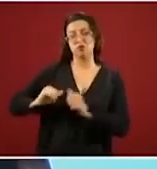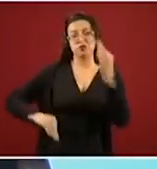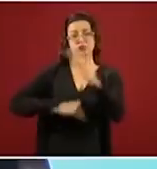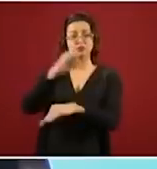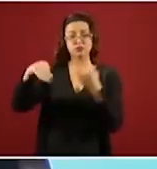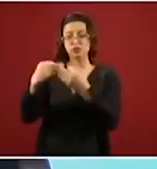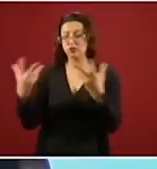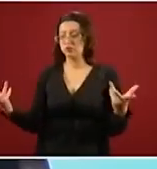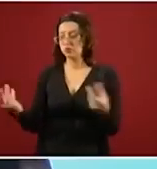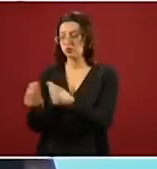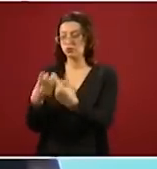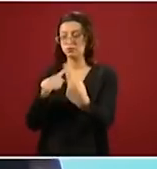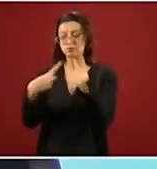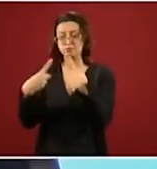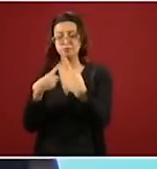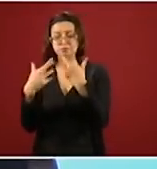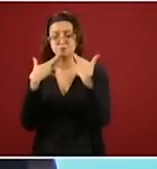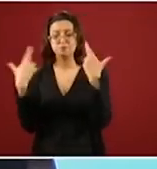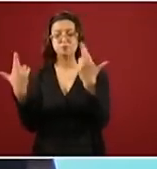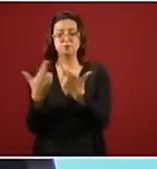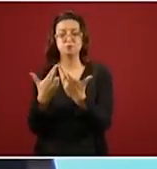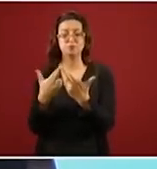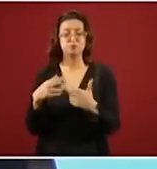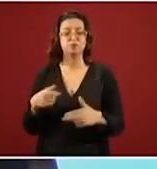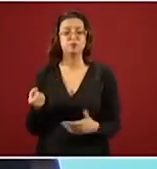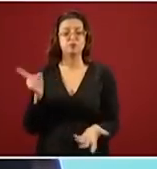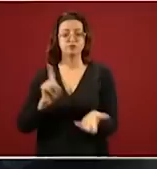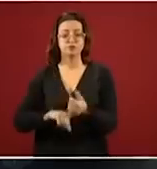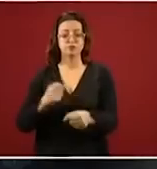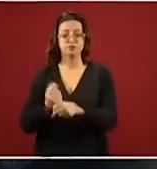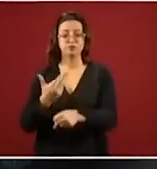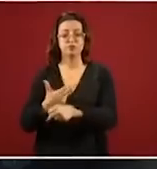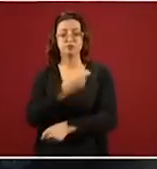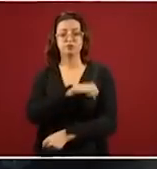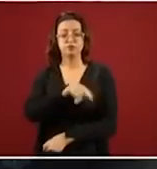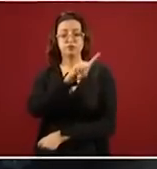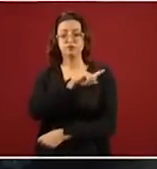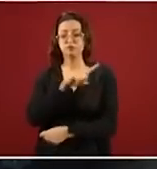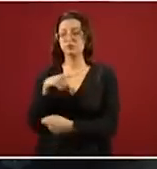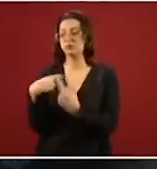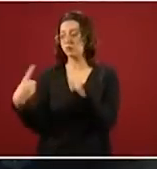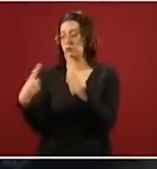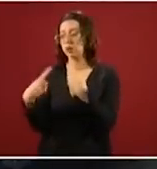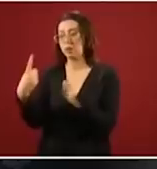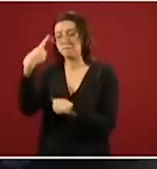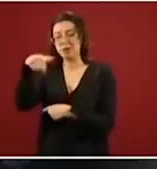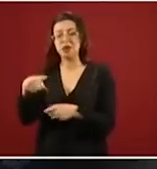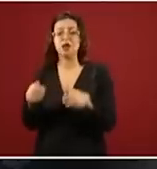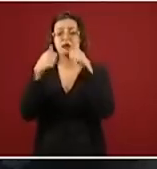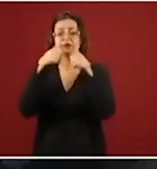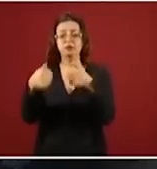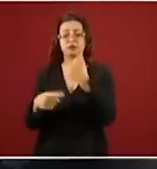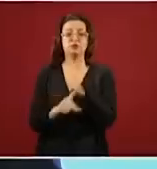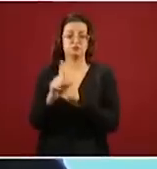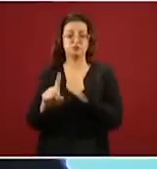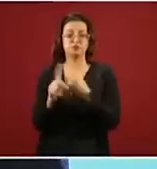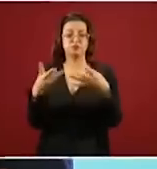servidores públicos del sector salud para seguir atendiendo esos